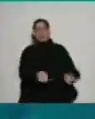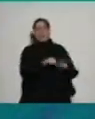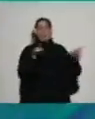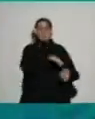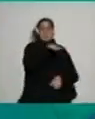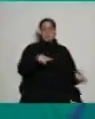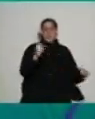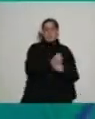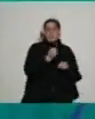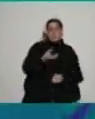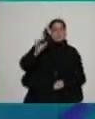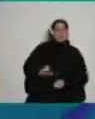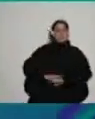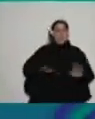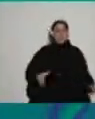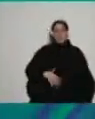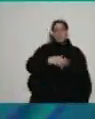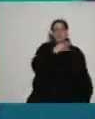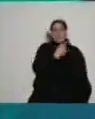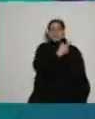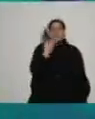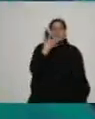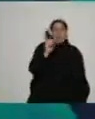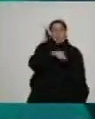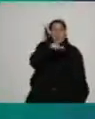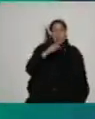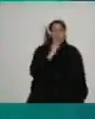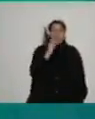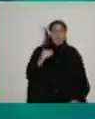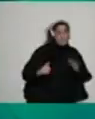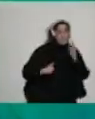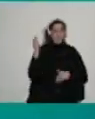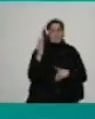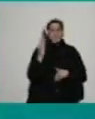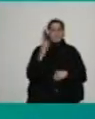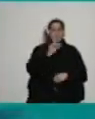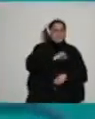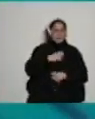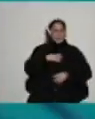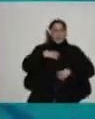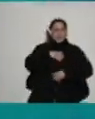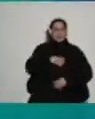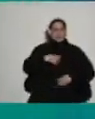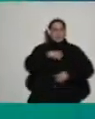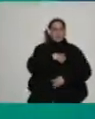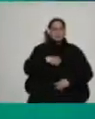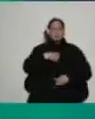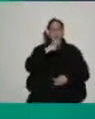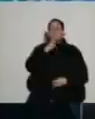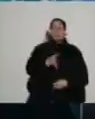Empleados que no han cobrado, más de 140 afectados, que se siente muy desesperado.